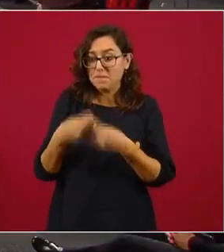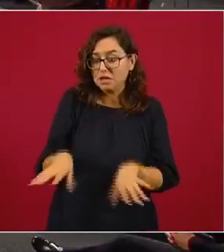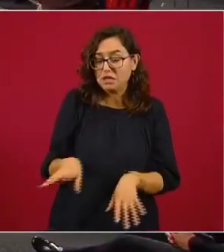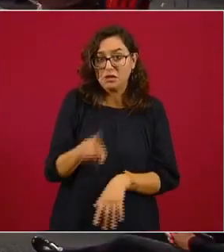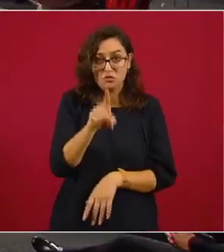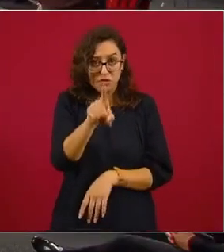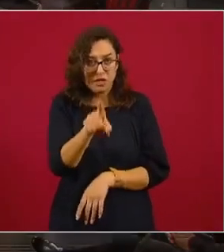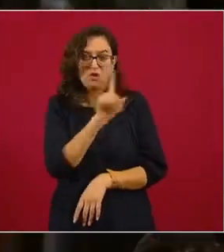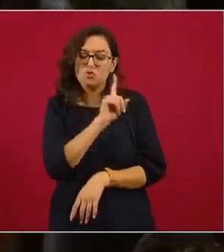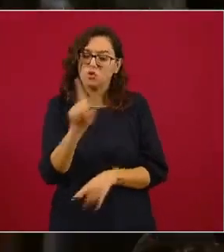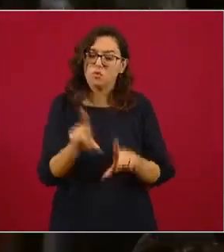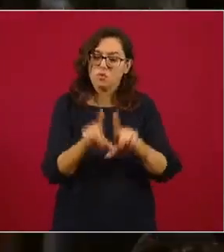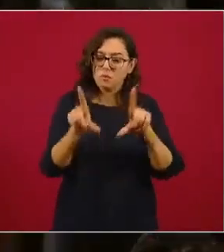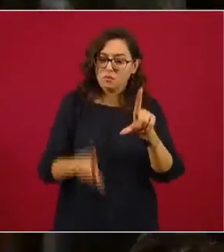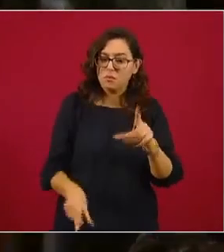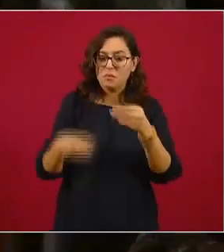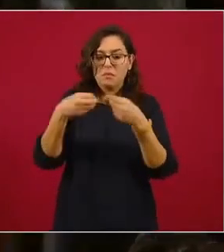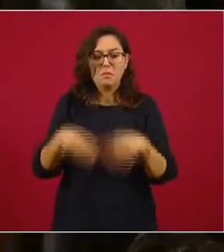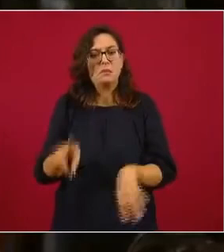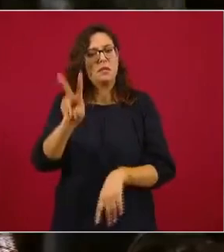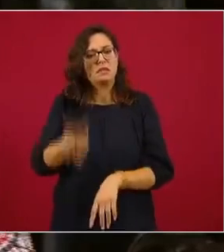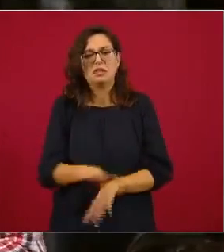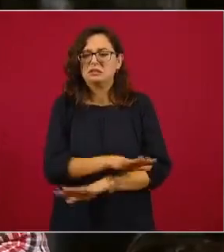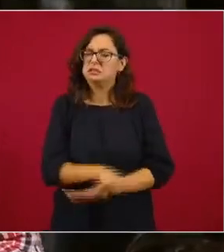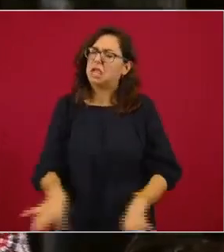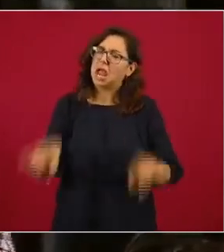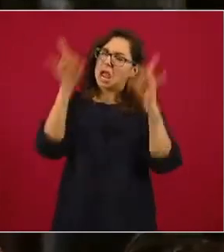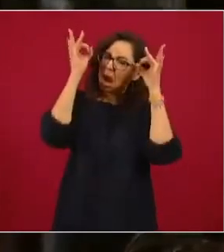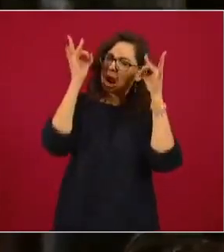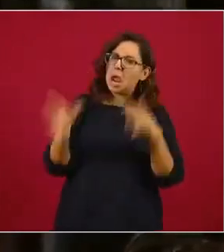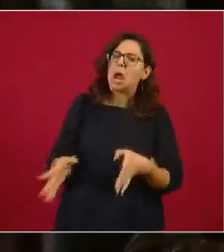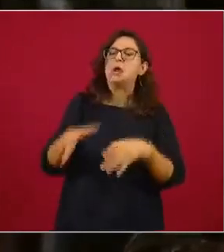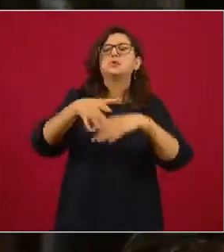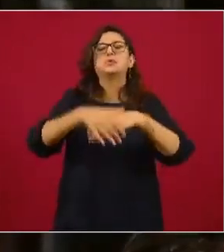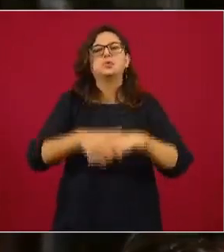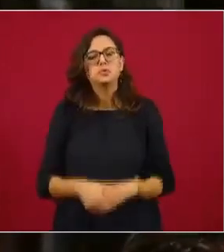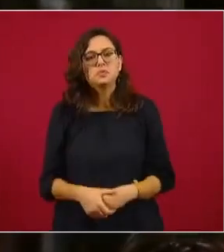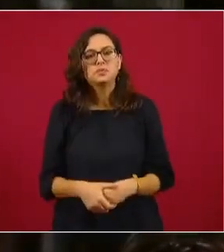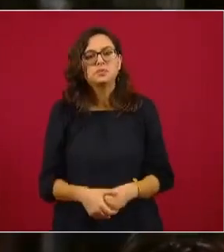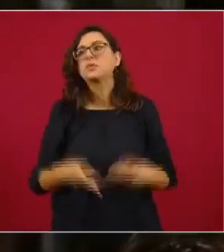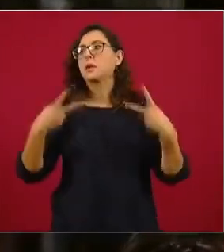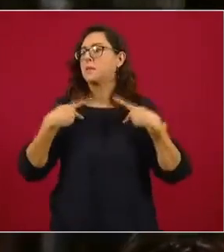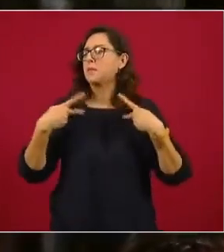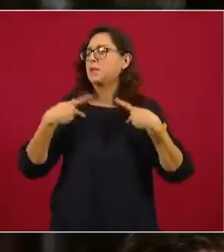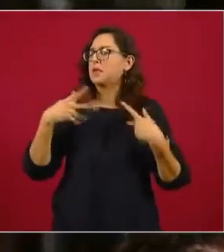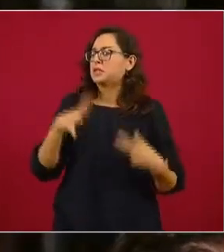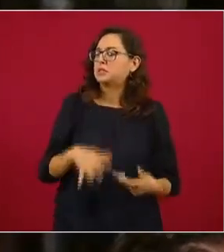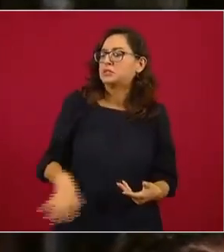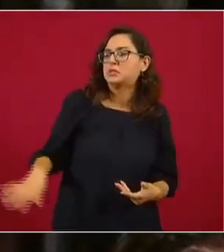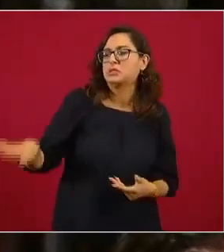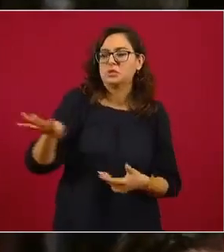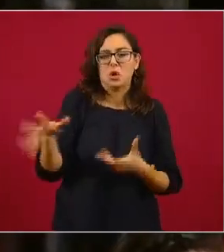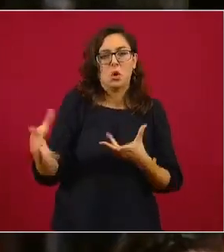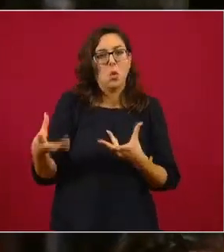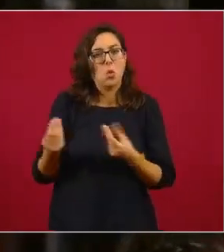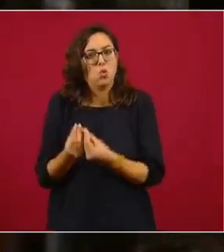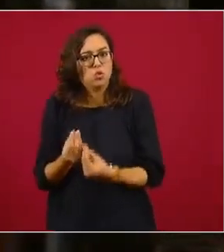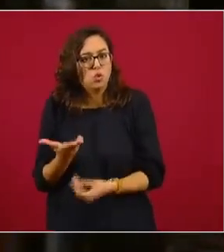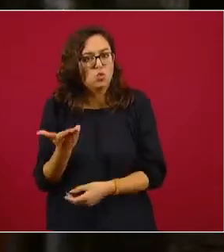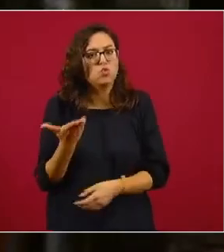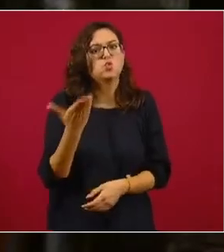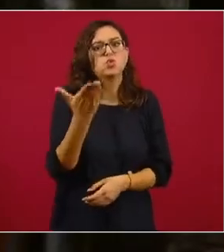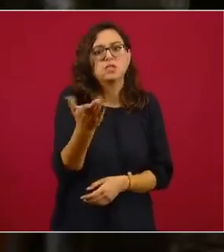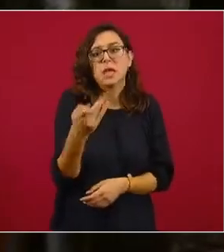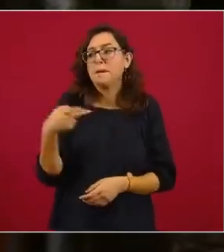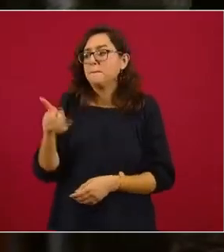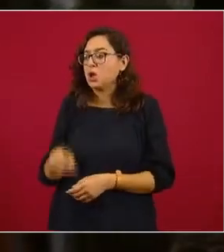perder México. Y la verdad, ya estamos cansados de perder. Presidente, ¿qué les dice a toda esa gente que está usted, con usted, pero que también está